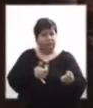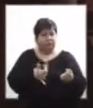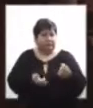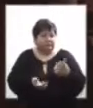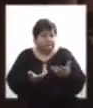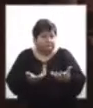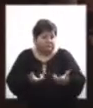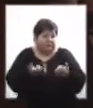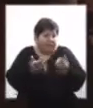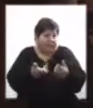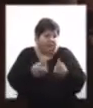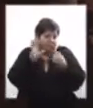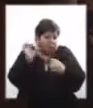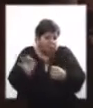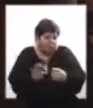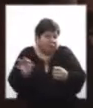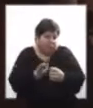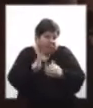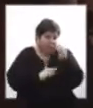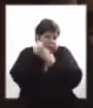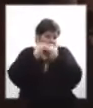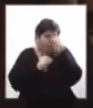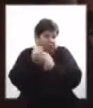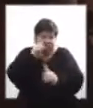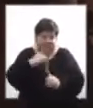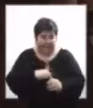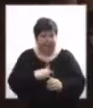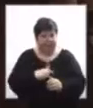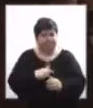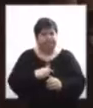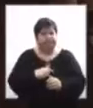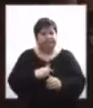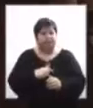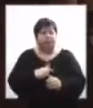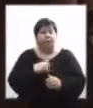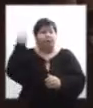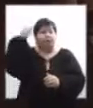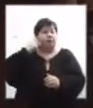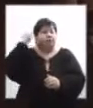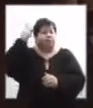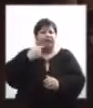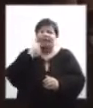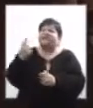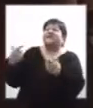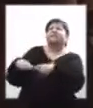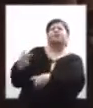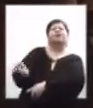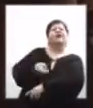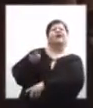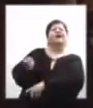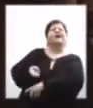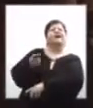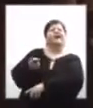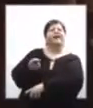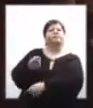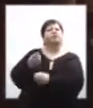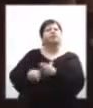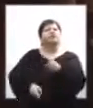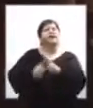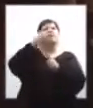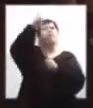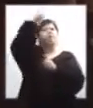se construya lo antes posible cuando el diputado hace mención a una reunión rara porque vamos al piso 11